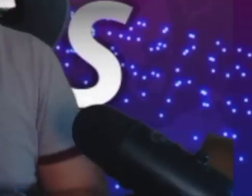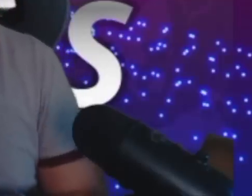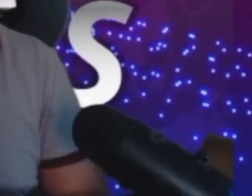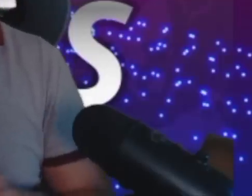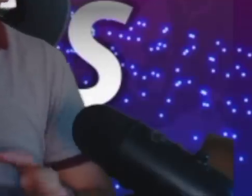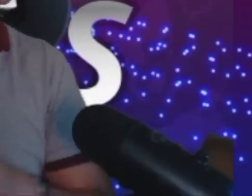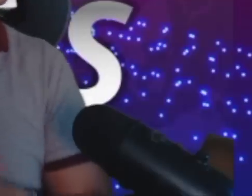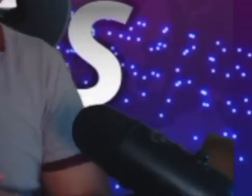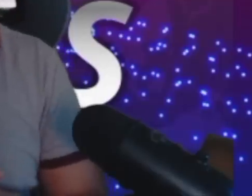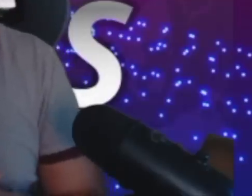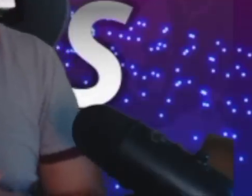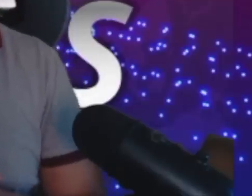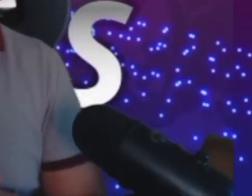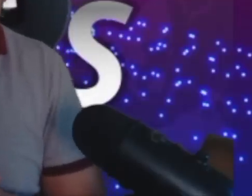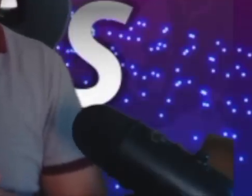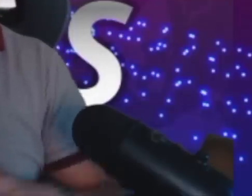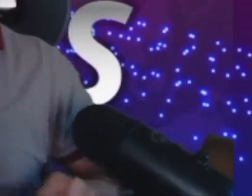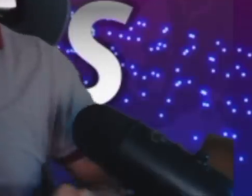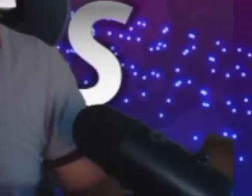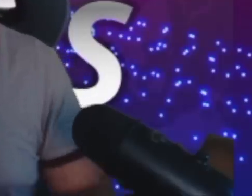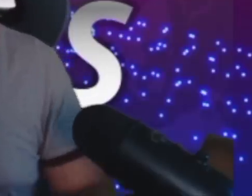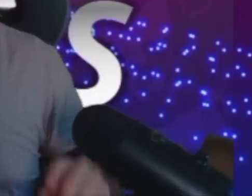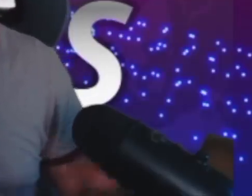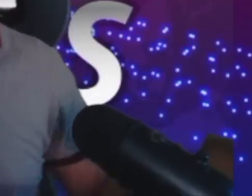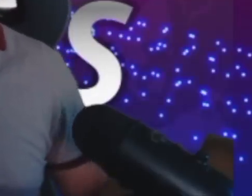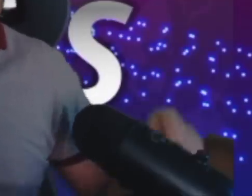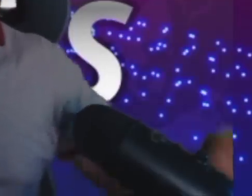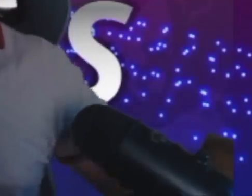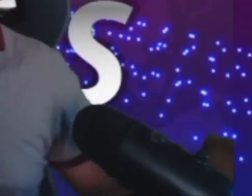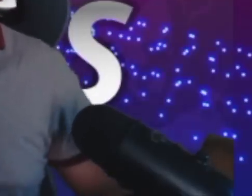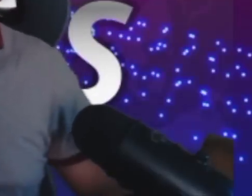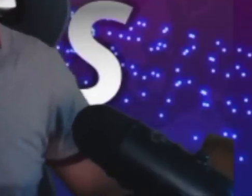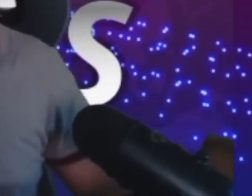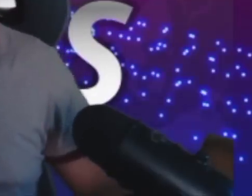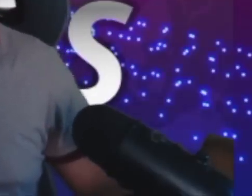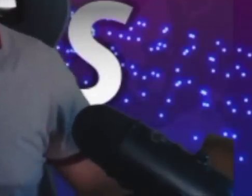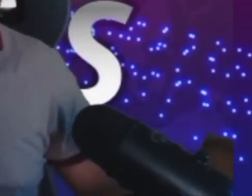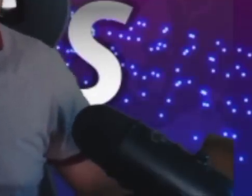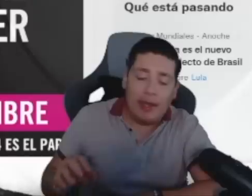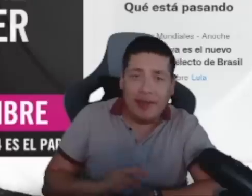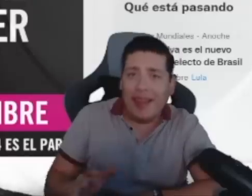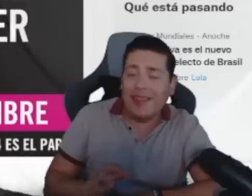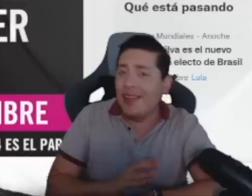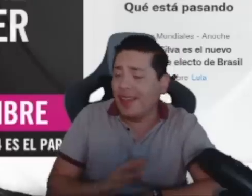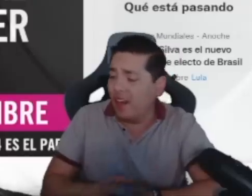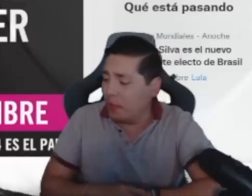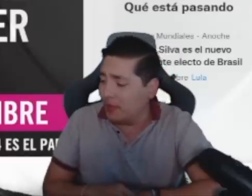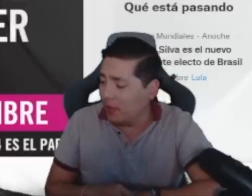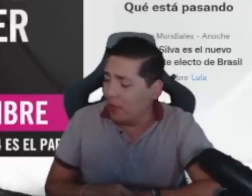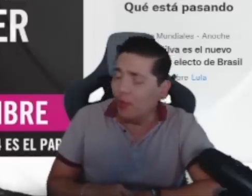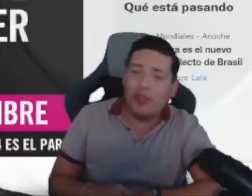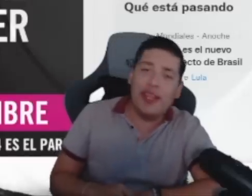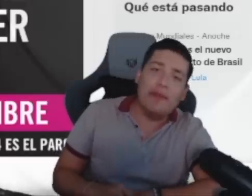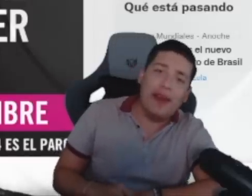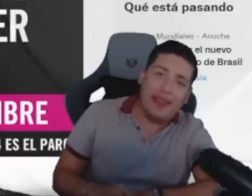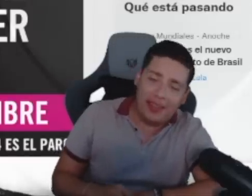estar informado, te invito a que te suscribas y le des clic a la campanita. Y ahora sí, pasemos a la información. La verdad es que la oposición